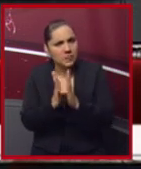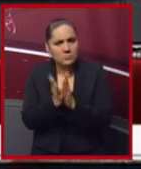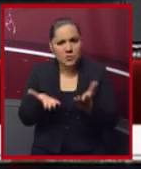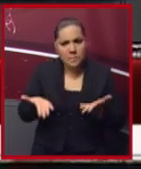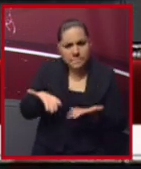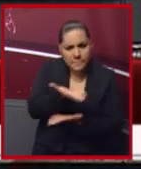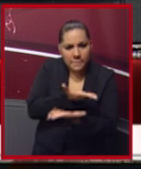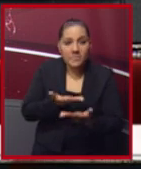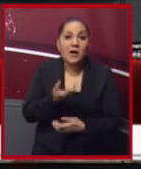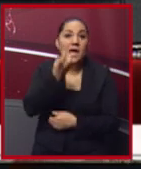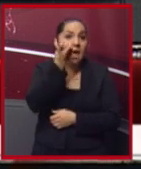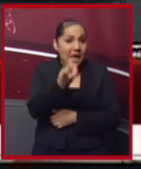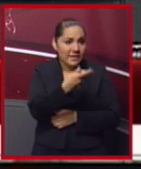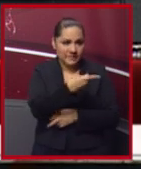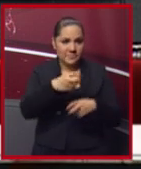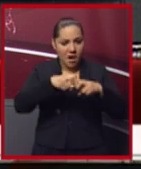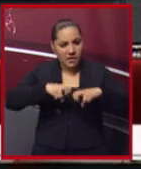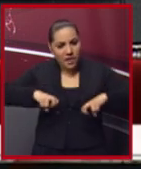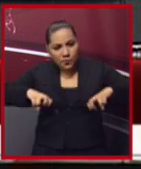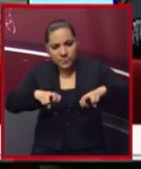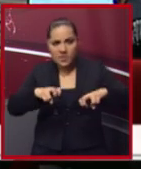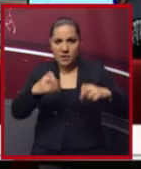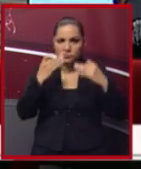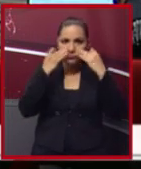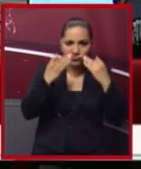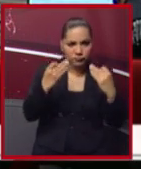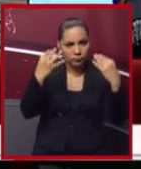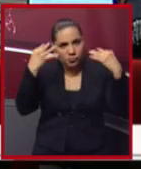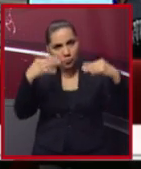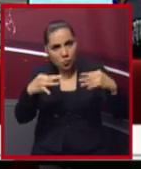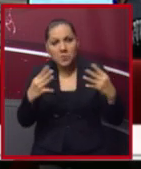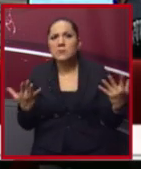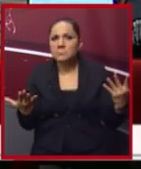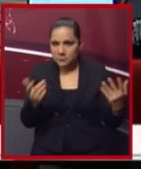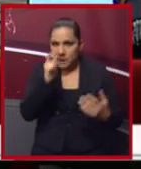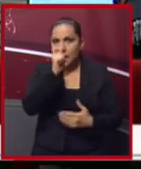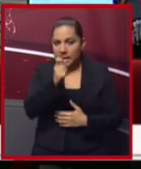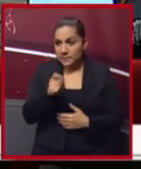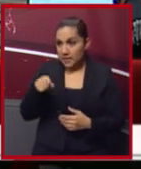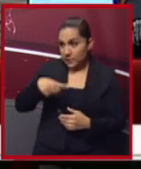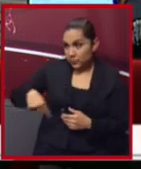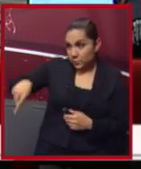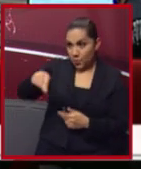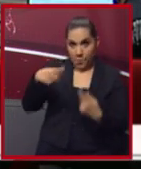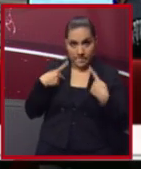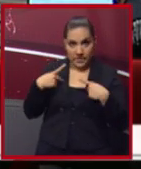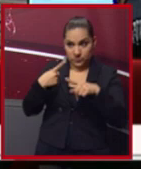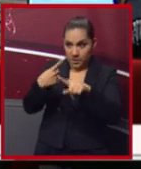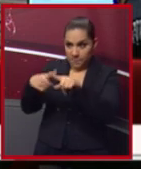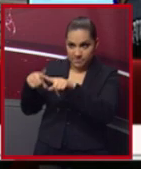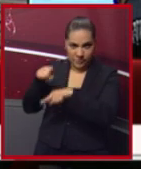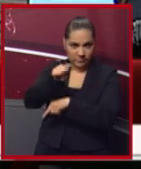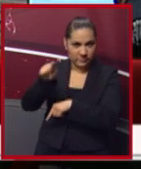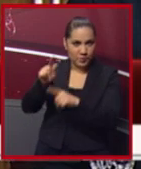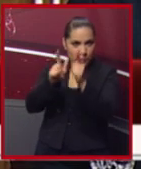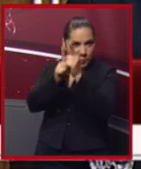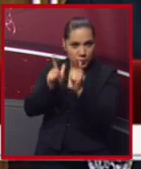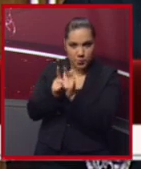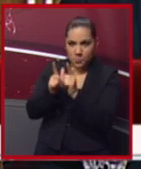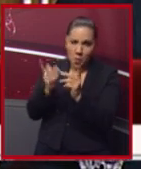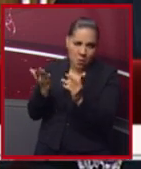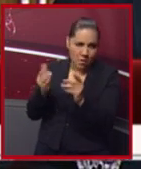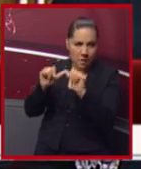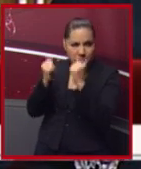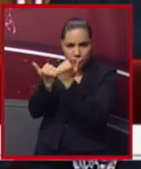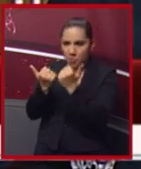públicas, de eso se tratan, de que los sectores involucrados acudan al Congreso para expresar sus puntos de vista en el marco del dictamen que se